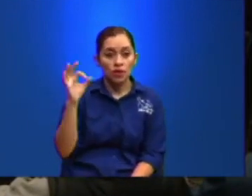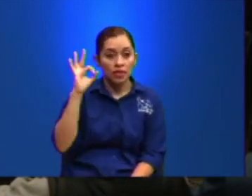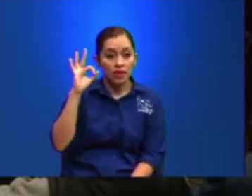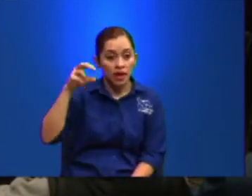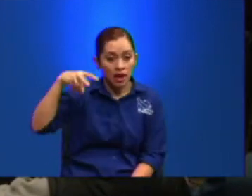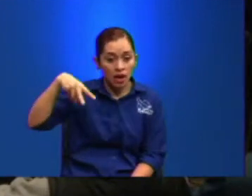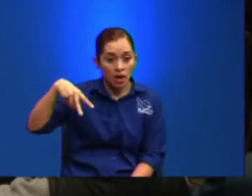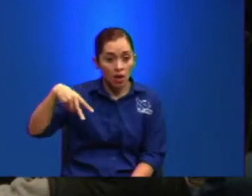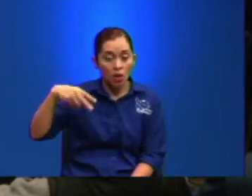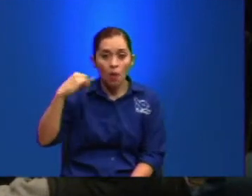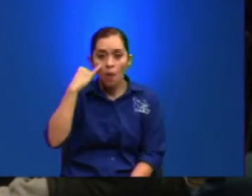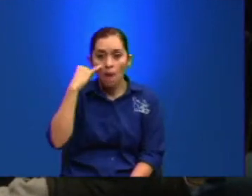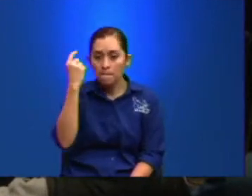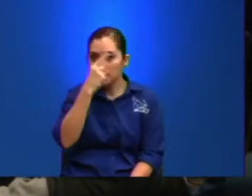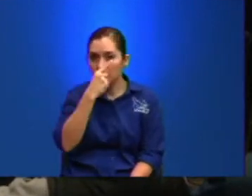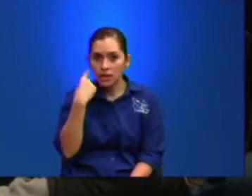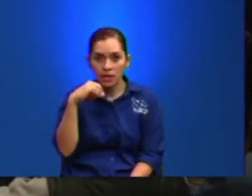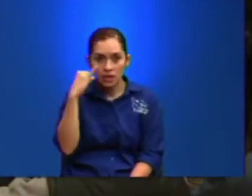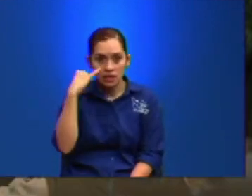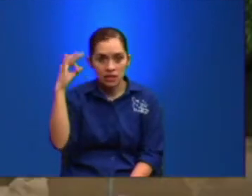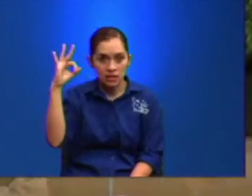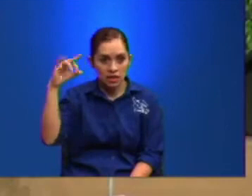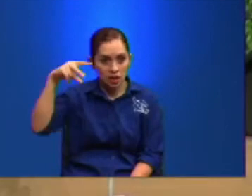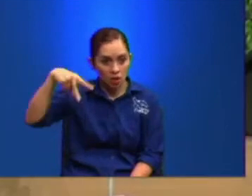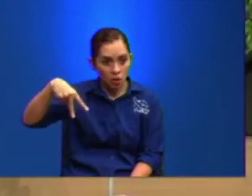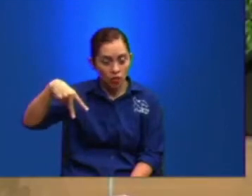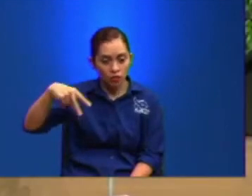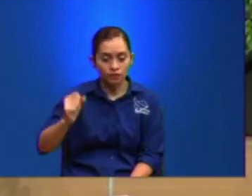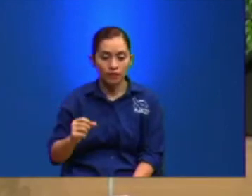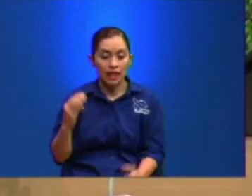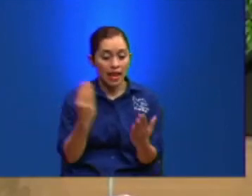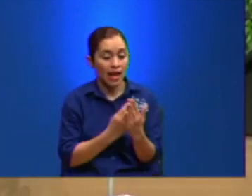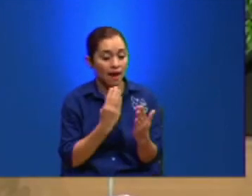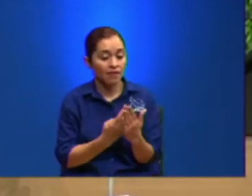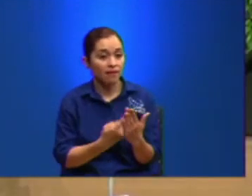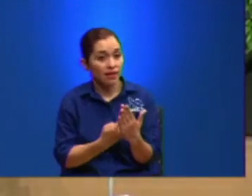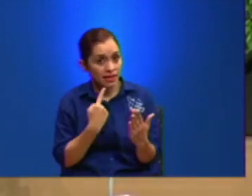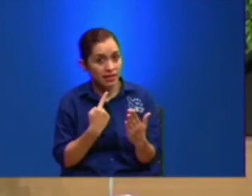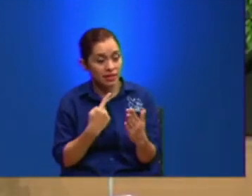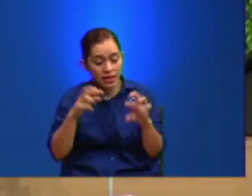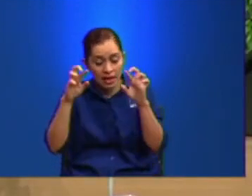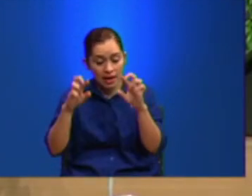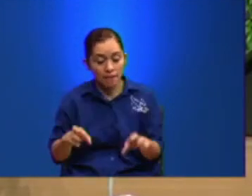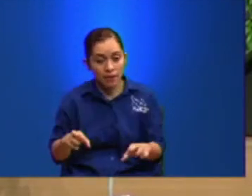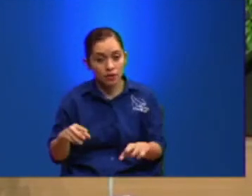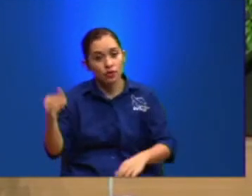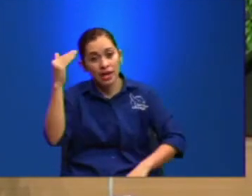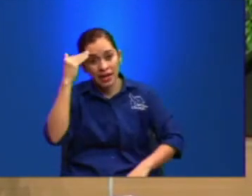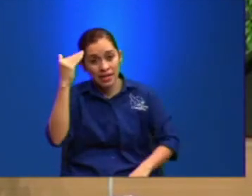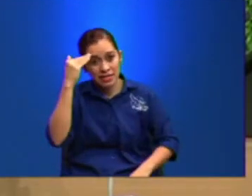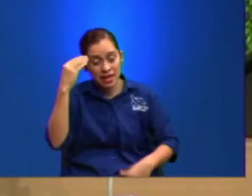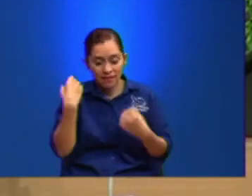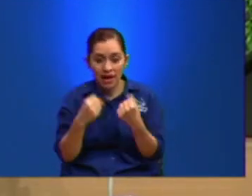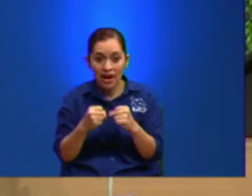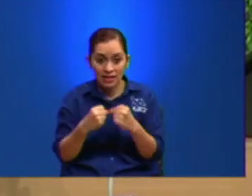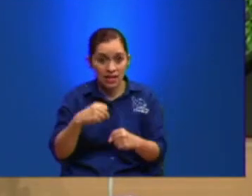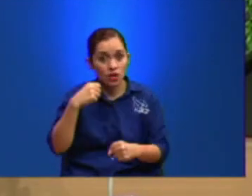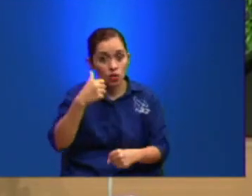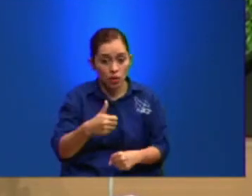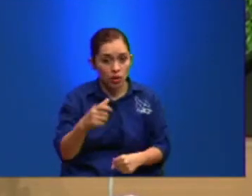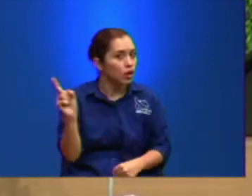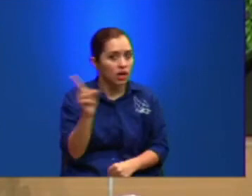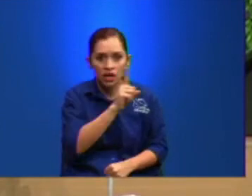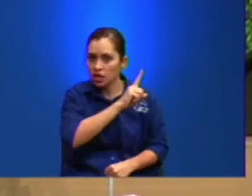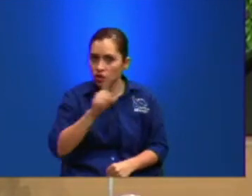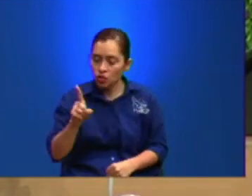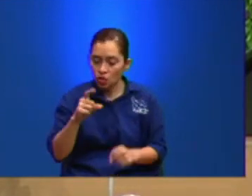sabe hacer lo bueno y no lo hace le he contado por pecado y la biblia